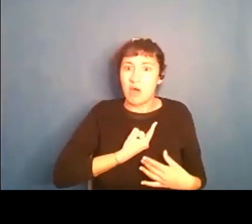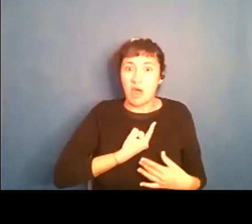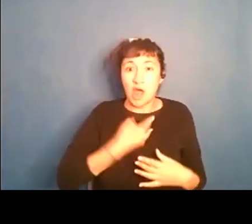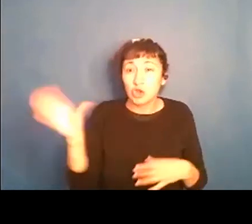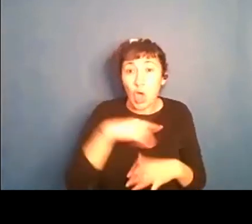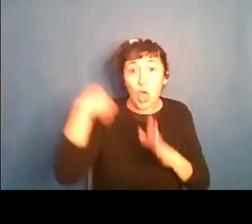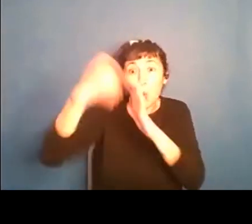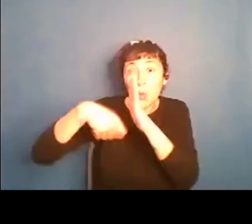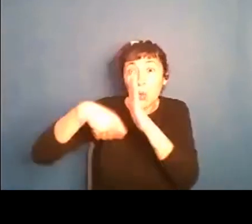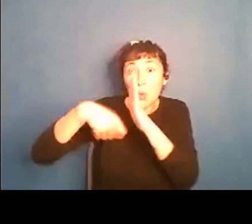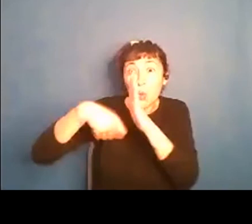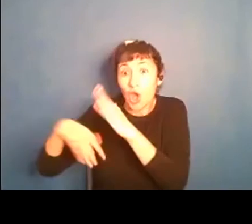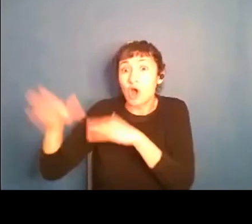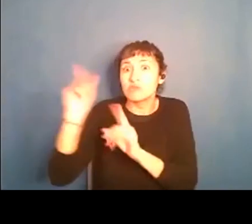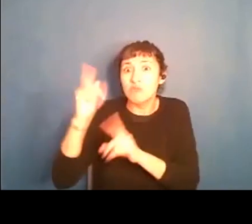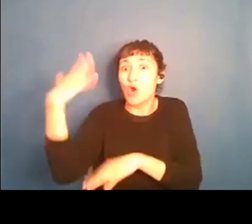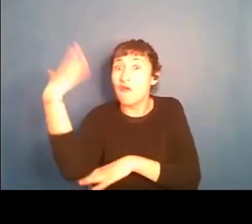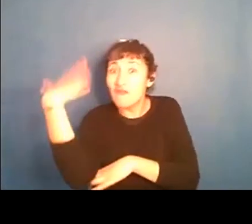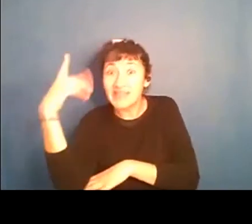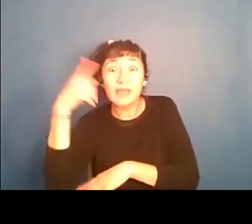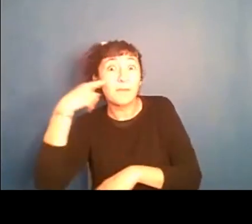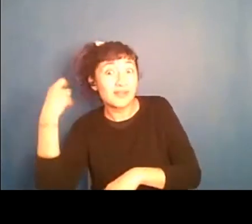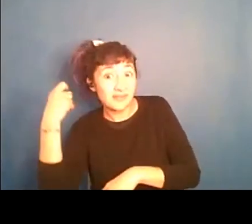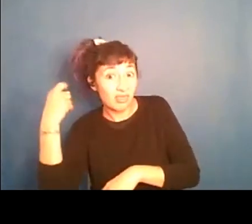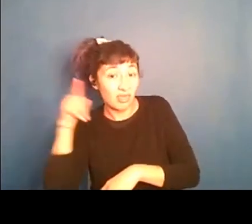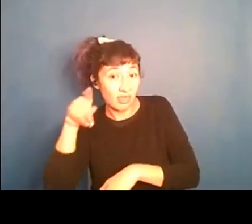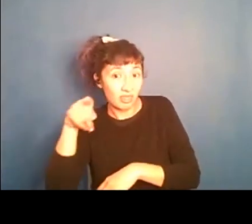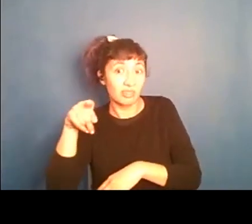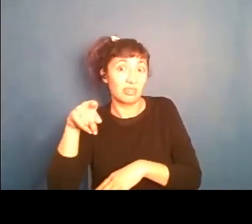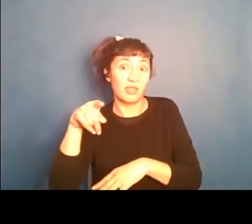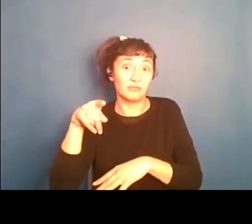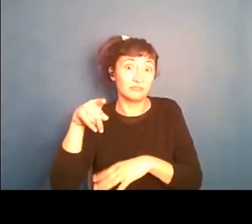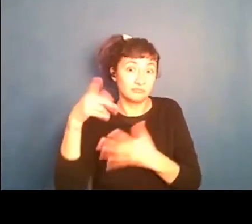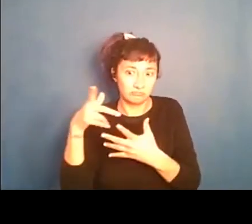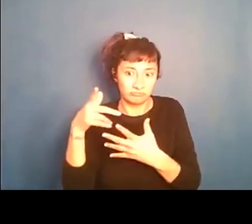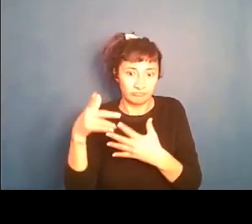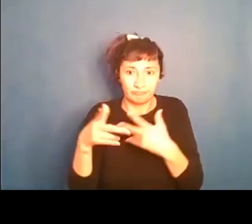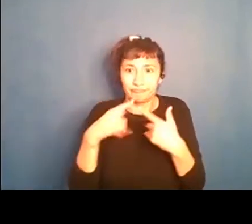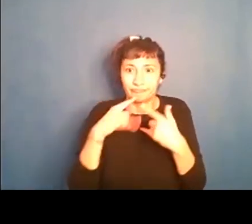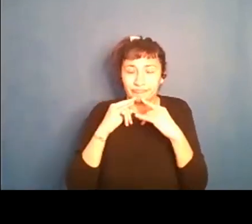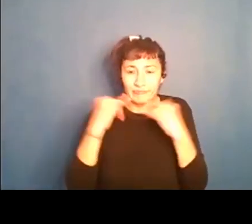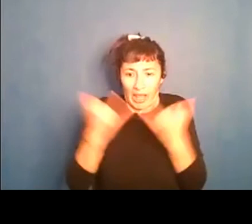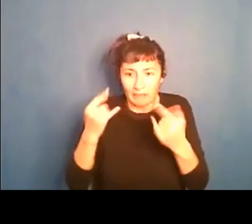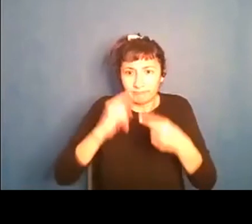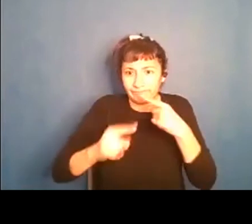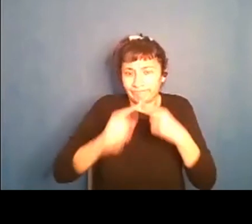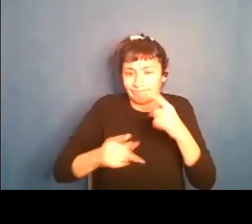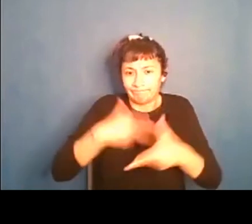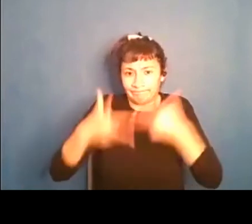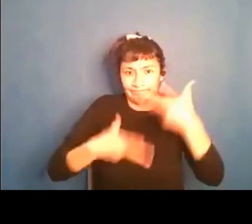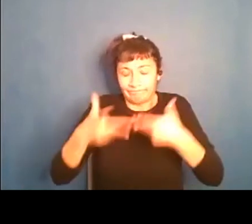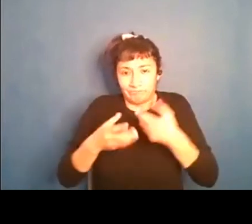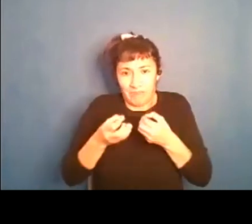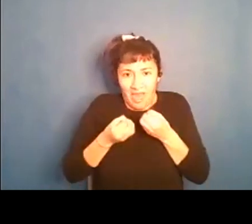todas las conferencias que hacía Aníbal Fernández a través de COVID-19, tratando de dar lo mejor